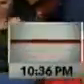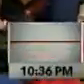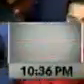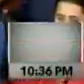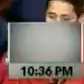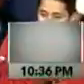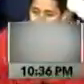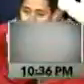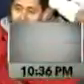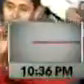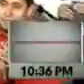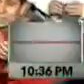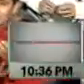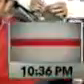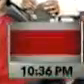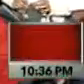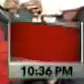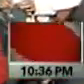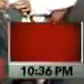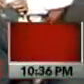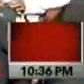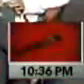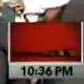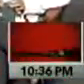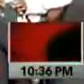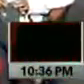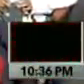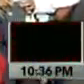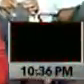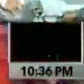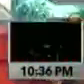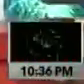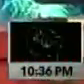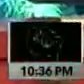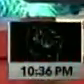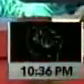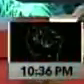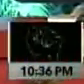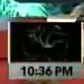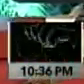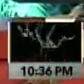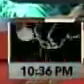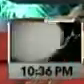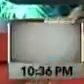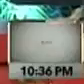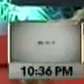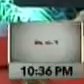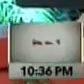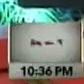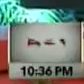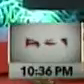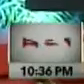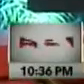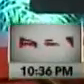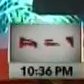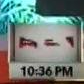copleros Cristóbal Cristóbal Jiménez Cristóbal Jiménez